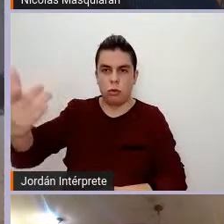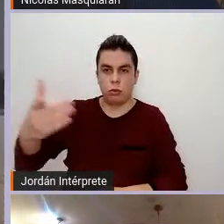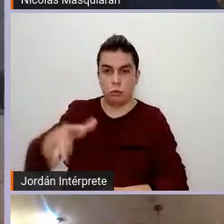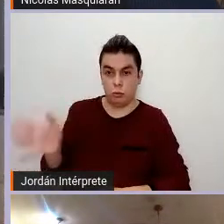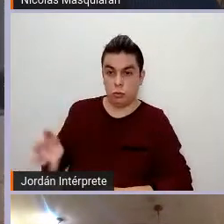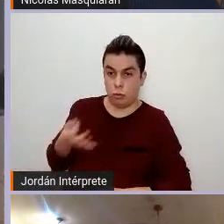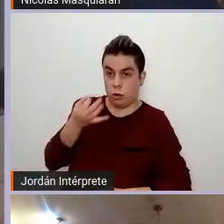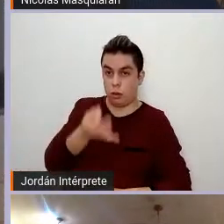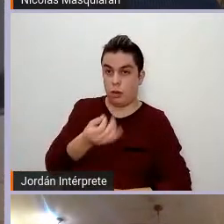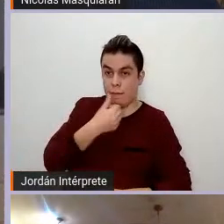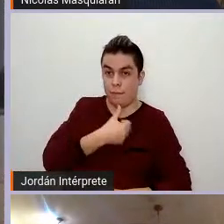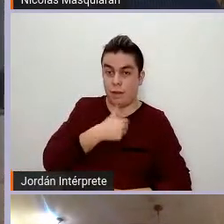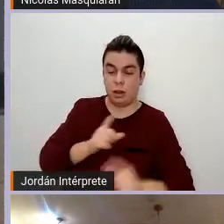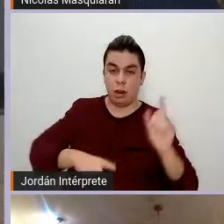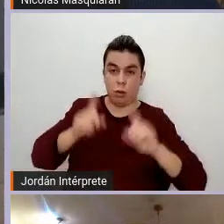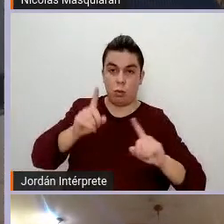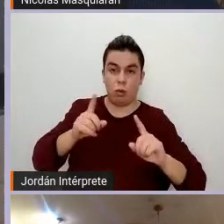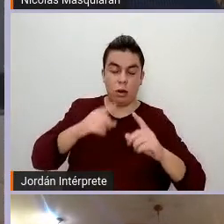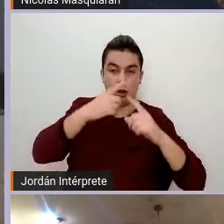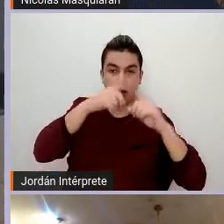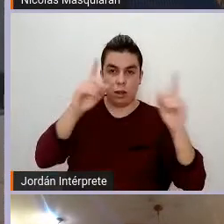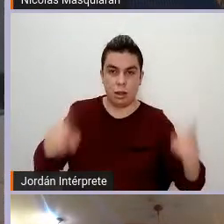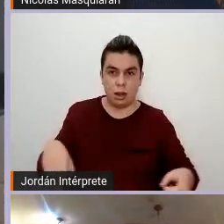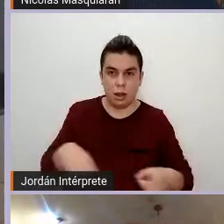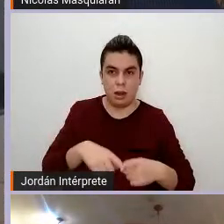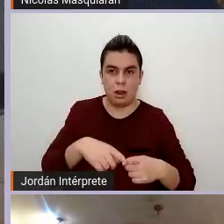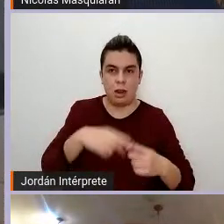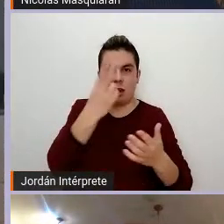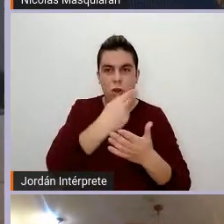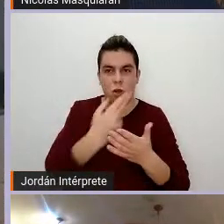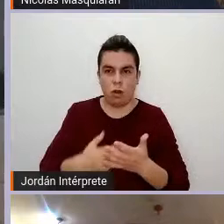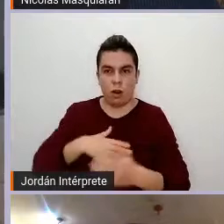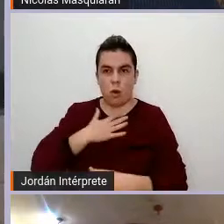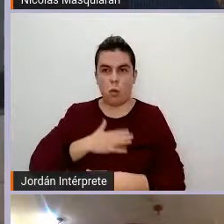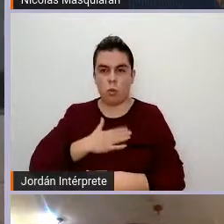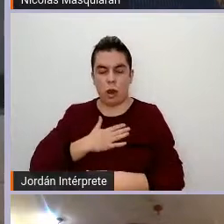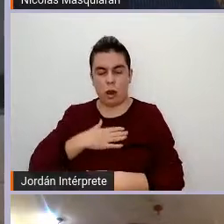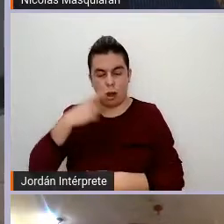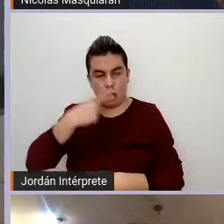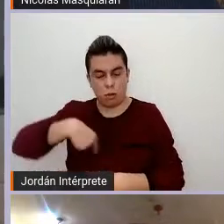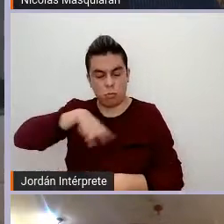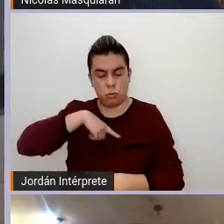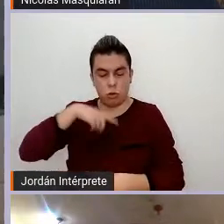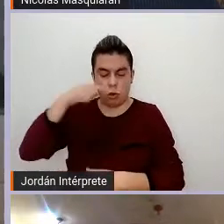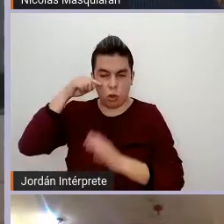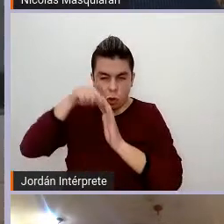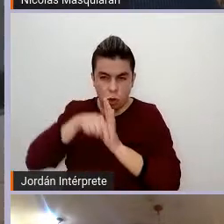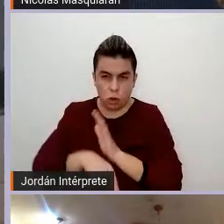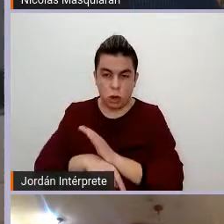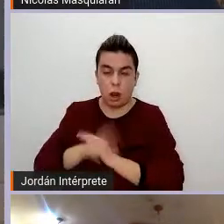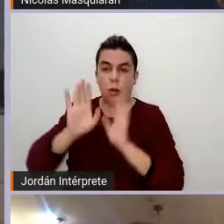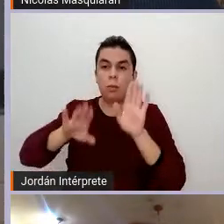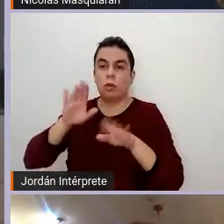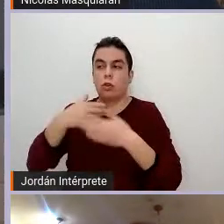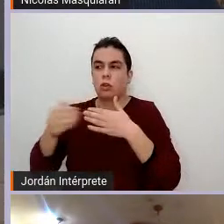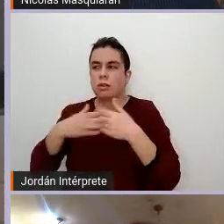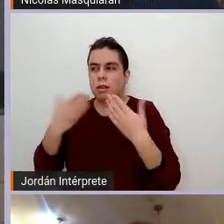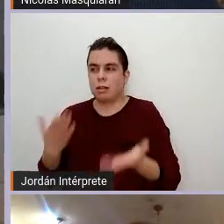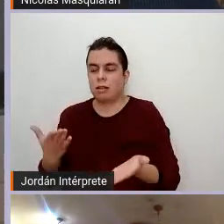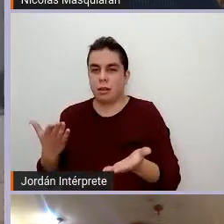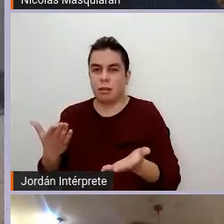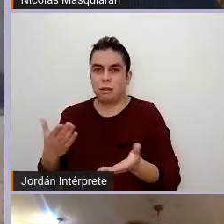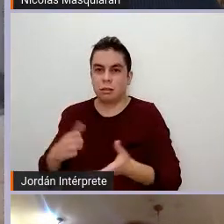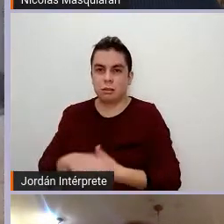obras que nos gustaría conocer, que probablemente están en algún lugar, y